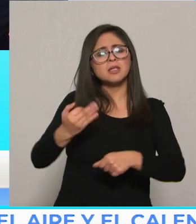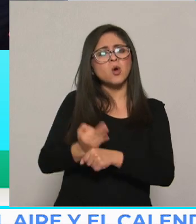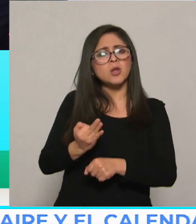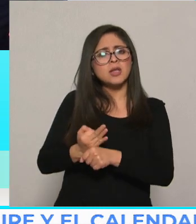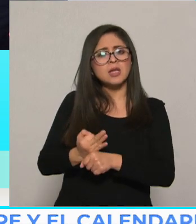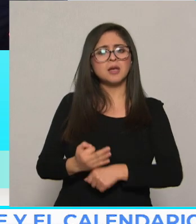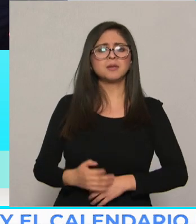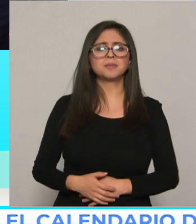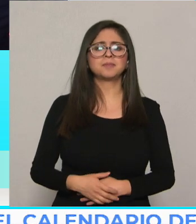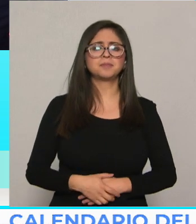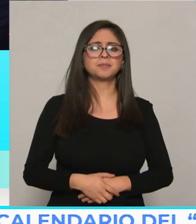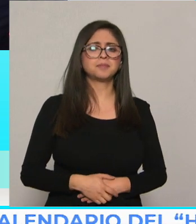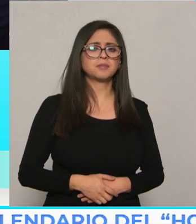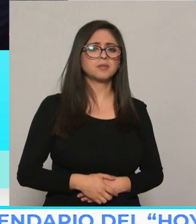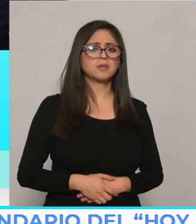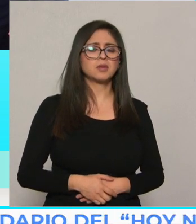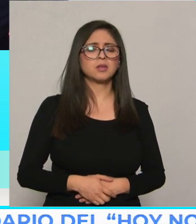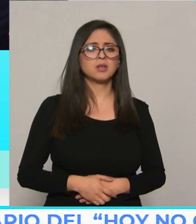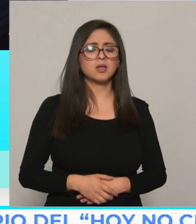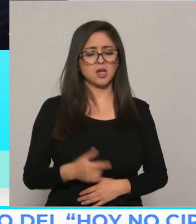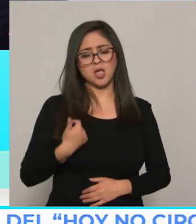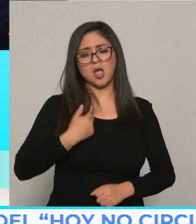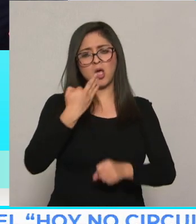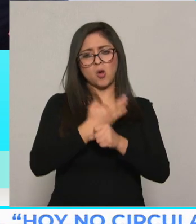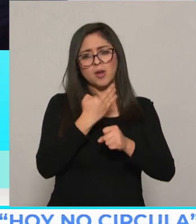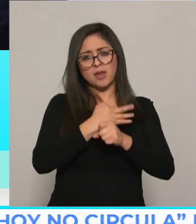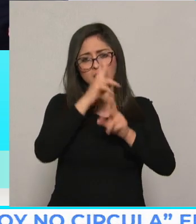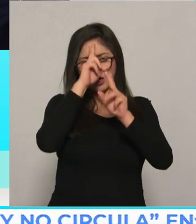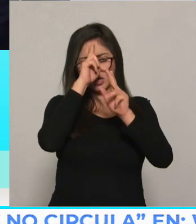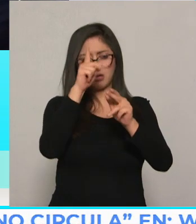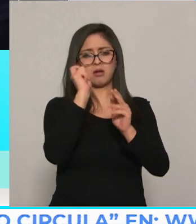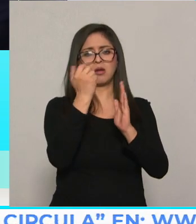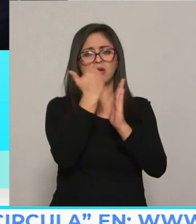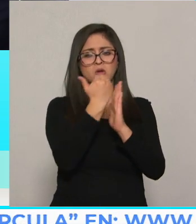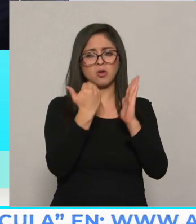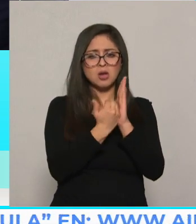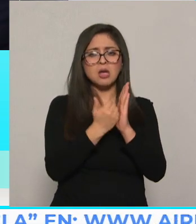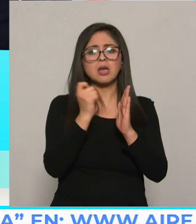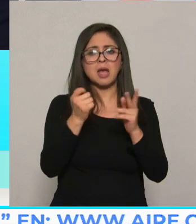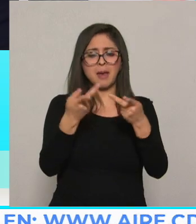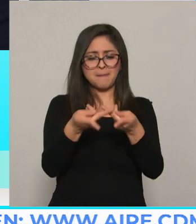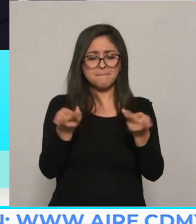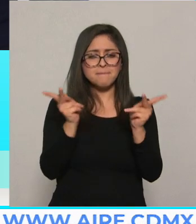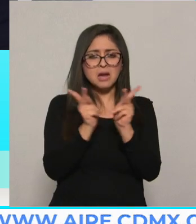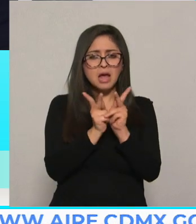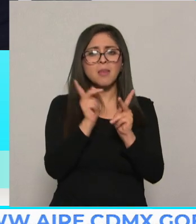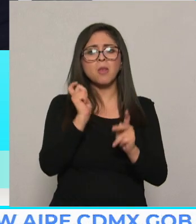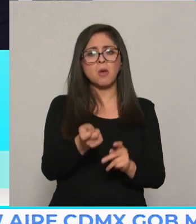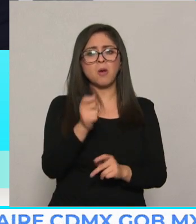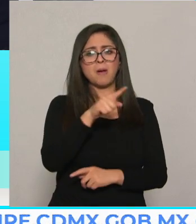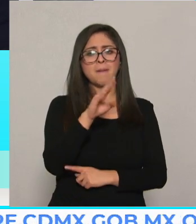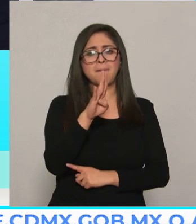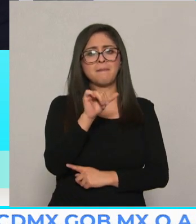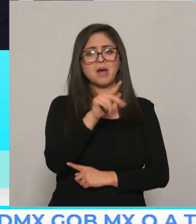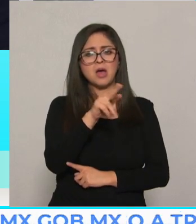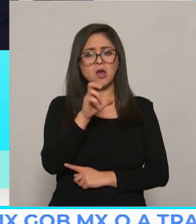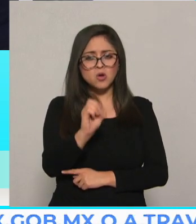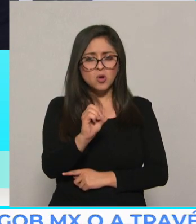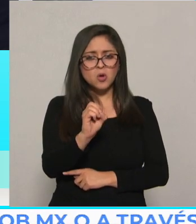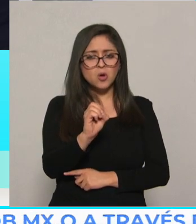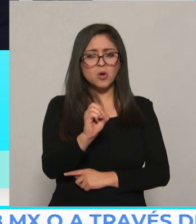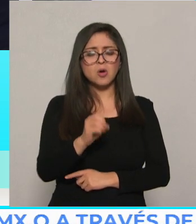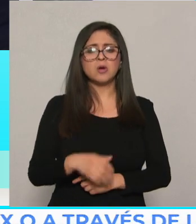seguimos los protocolos, que en sí es el plato de cerámica, bueno, de barro en este caso,